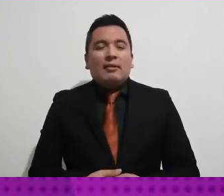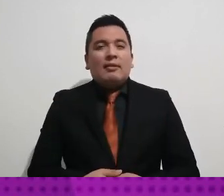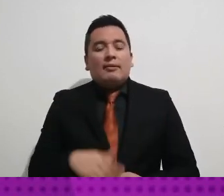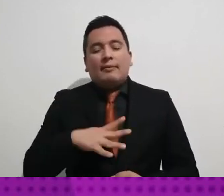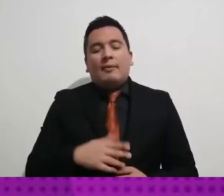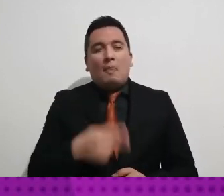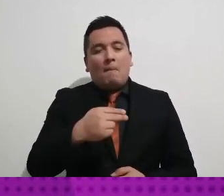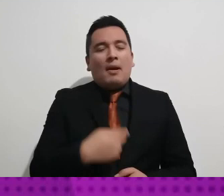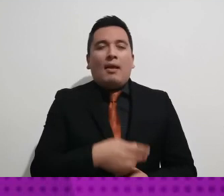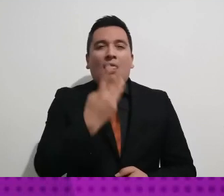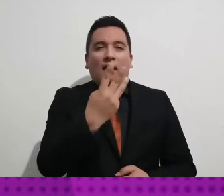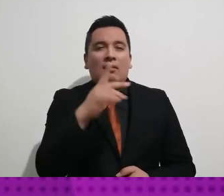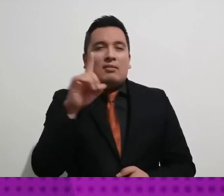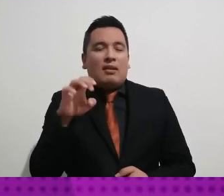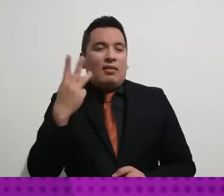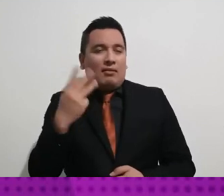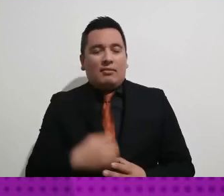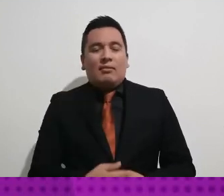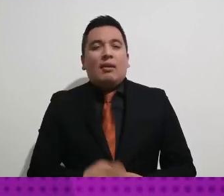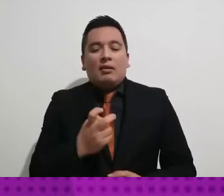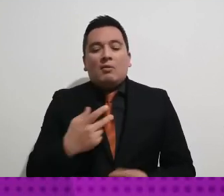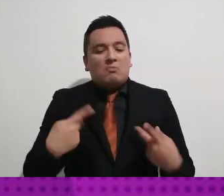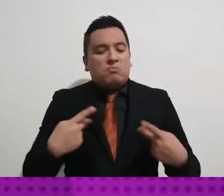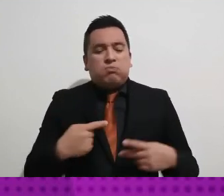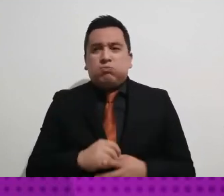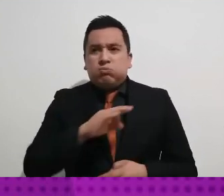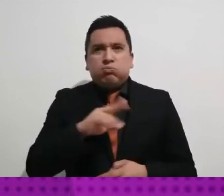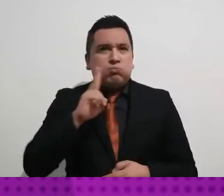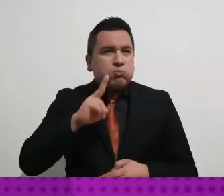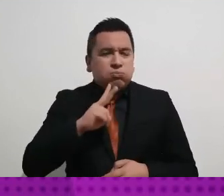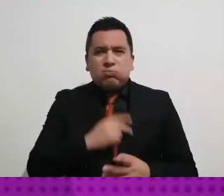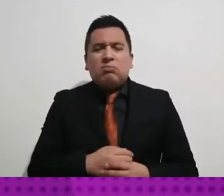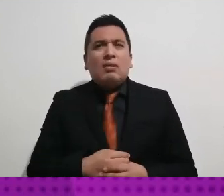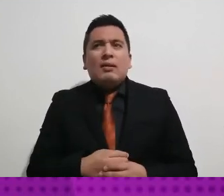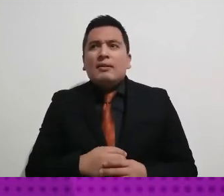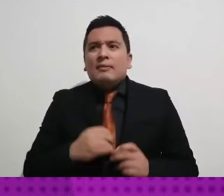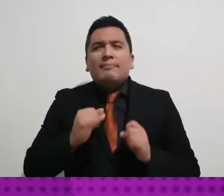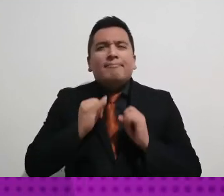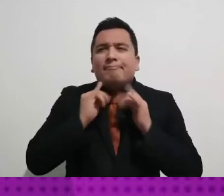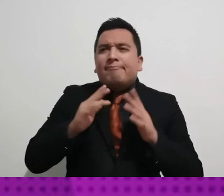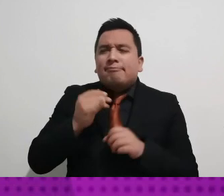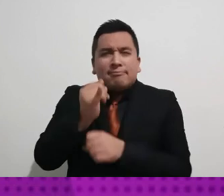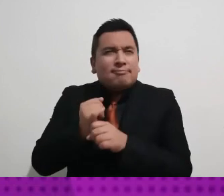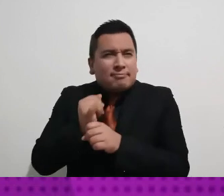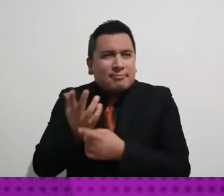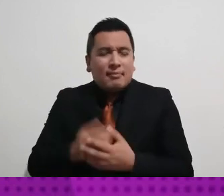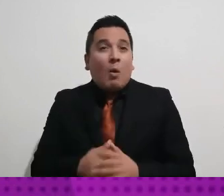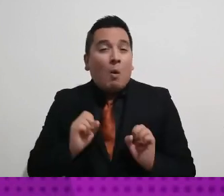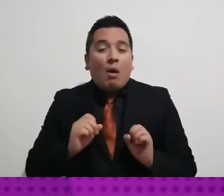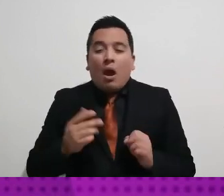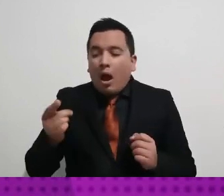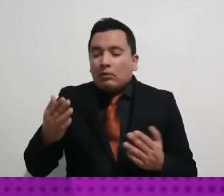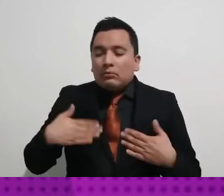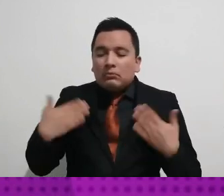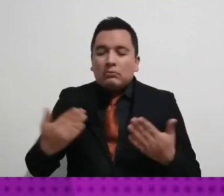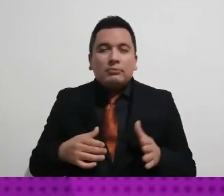contribuye a que la ciudadanía pues pueda informarse y pueda